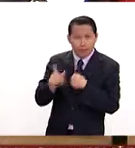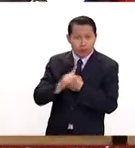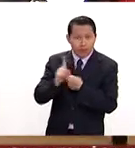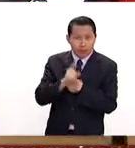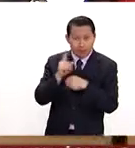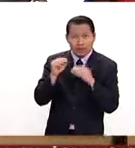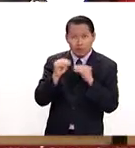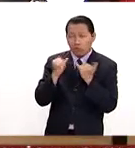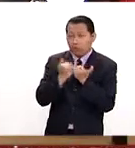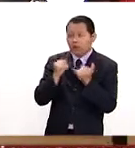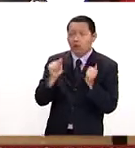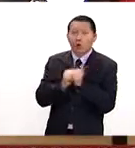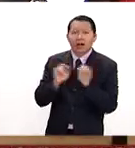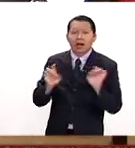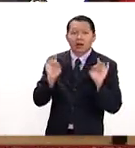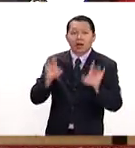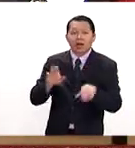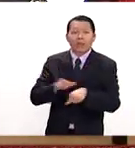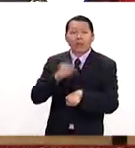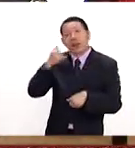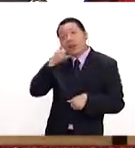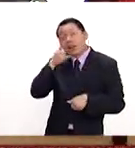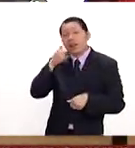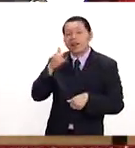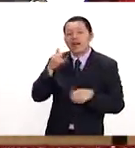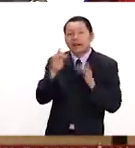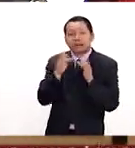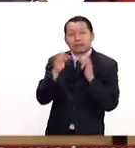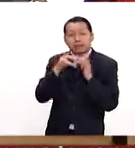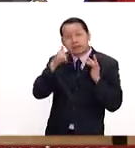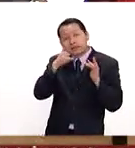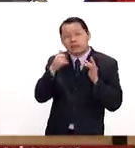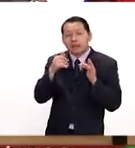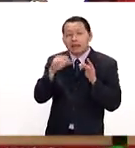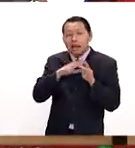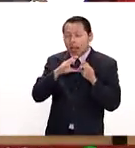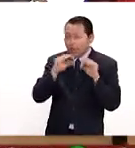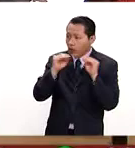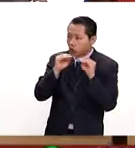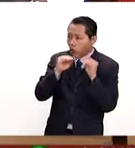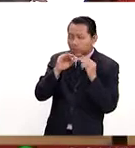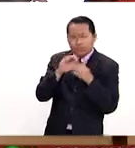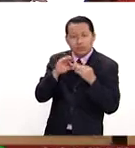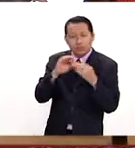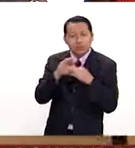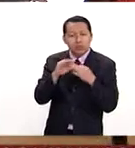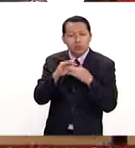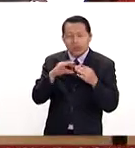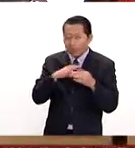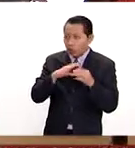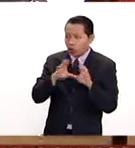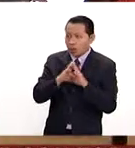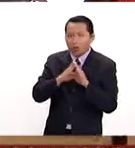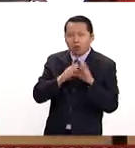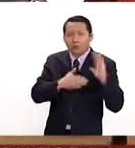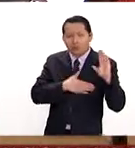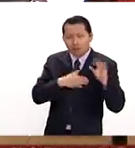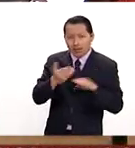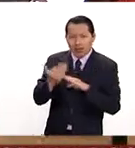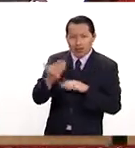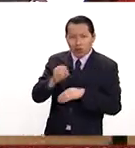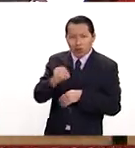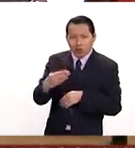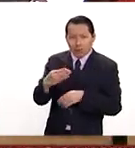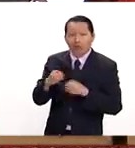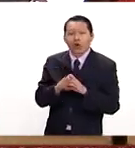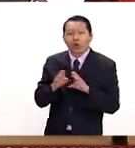con Australia, porque estaban en una llamada telefónica y justamente estaban negociando esta promesa que les había hecho Barack Obama